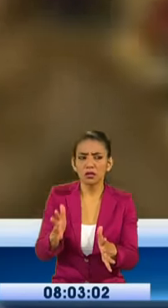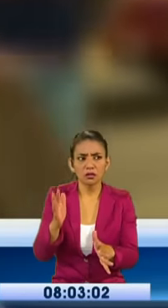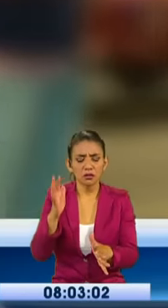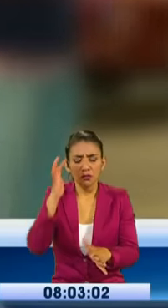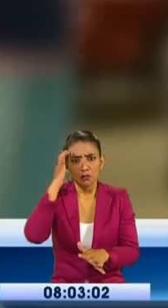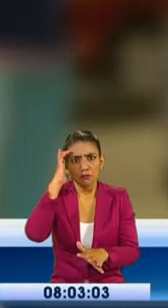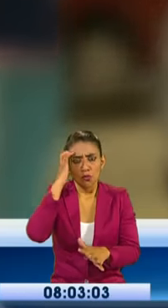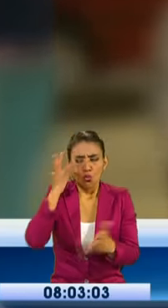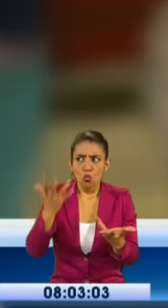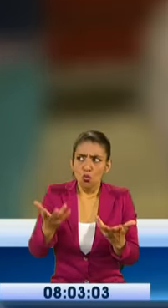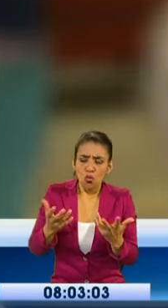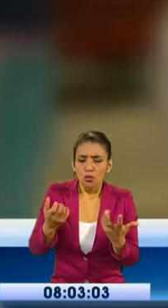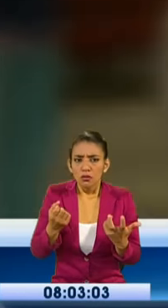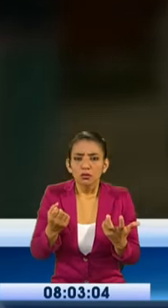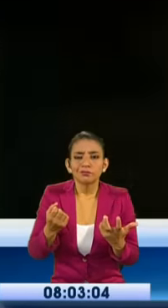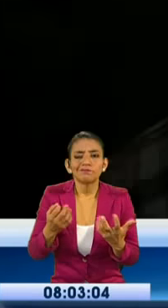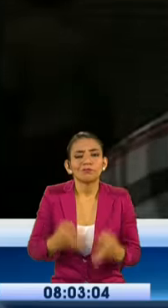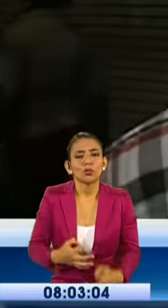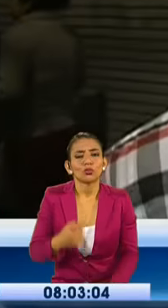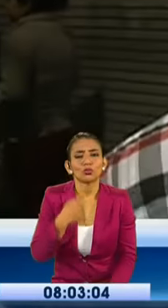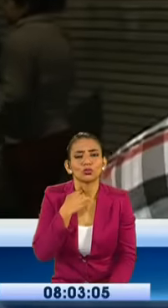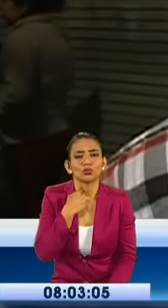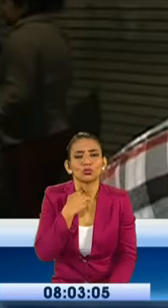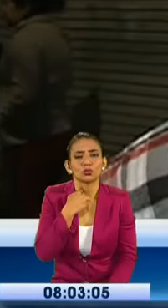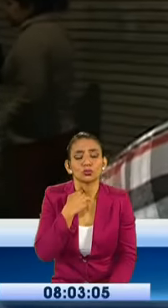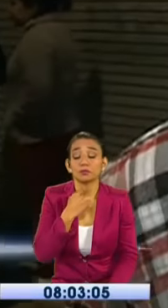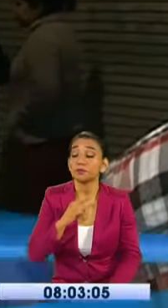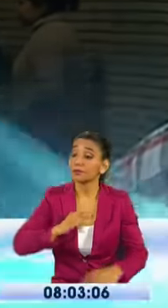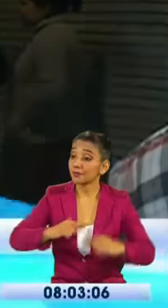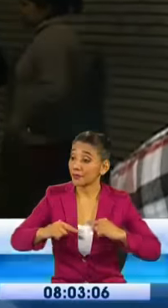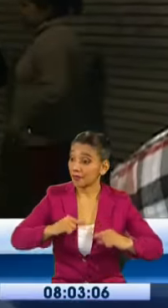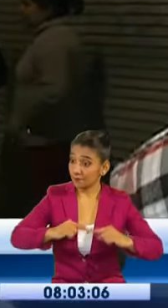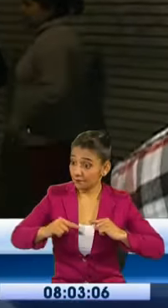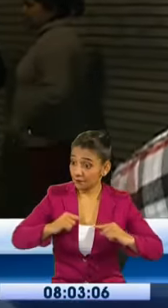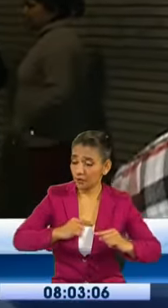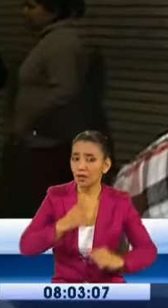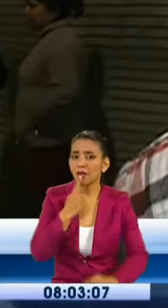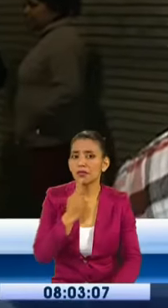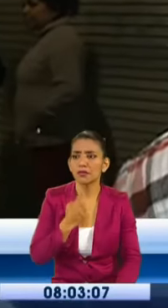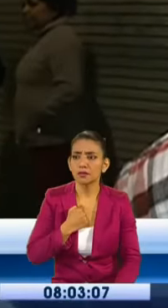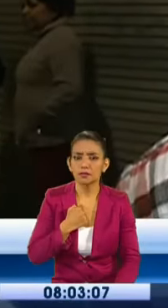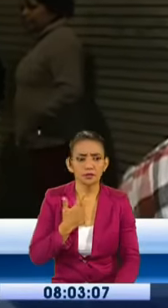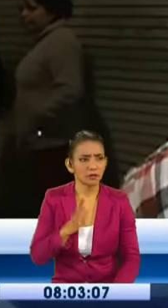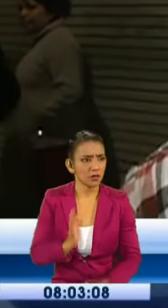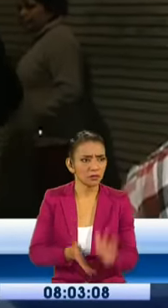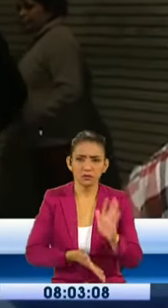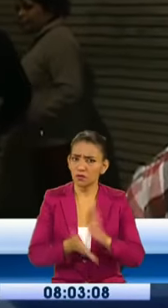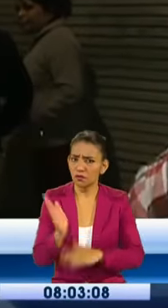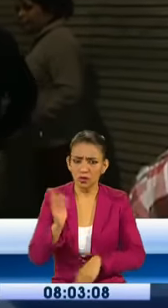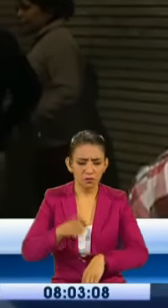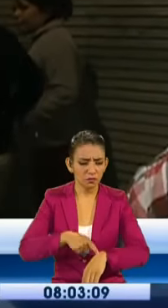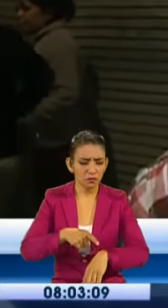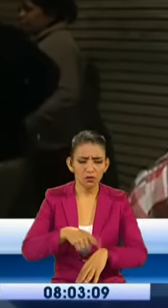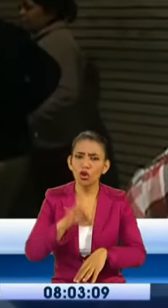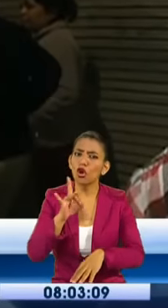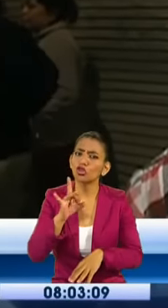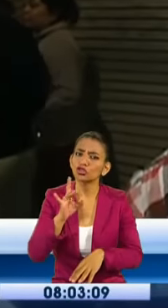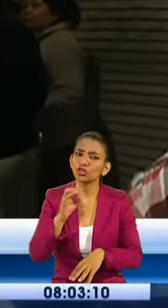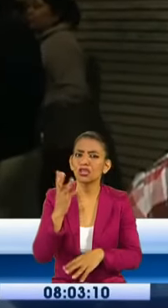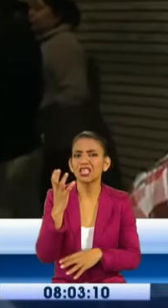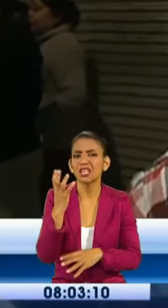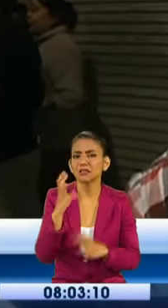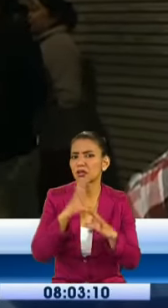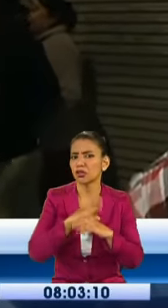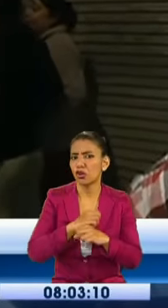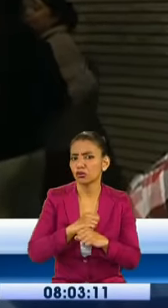más y más y llegó lo peor. Según la jefa, ella dejó el trabajo a las 8:15 y